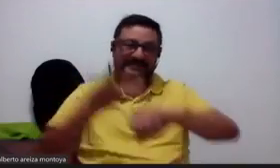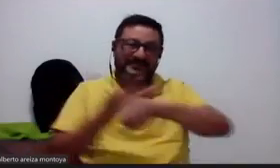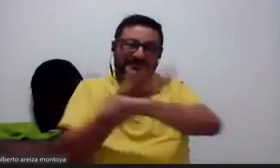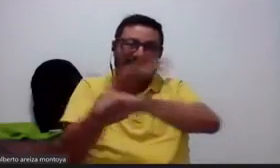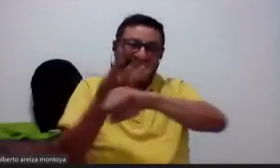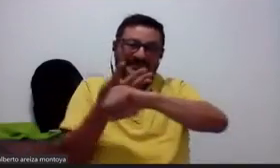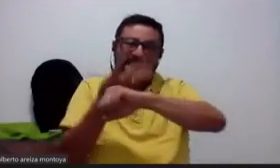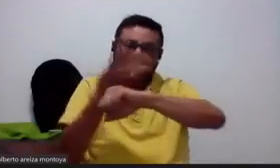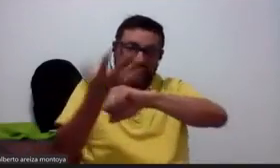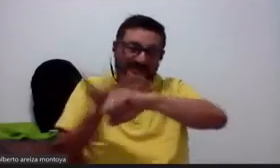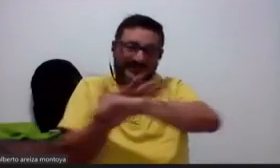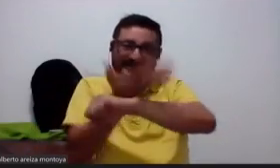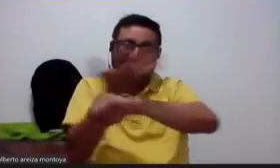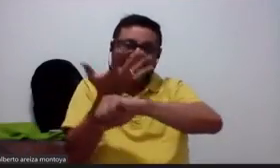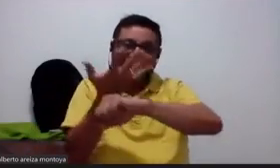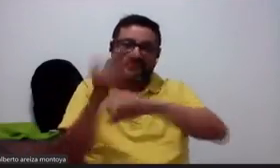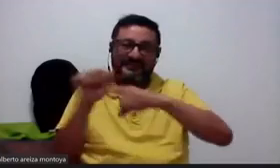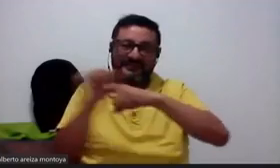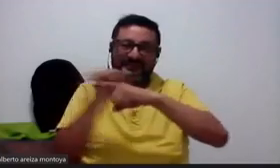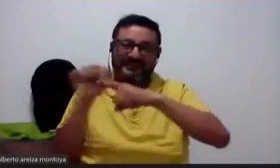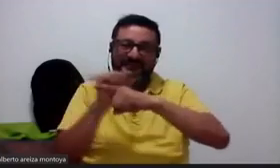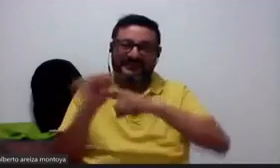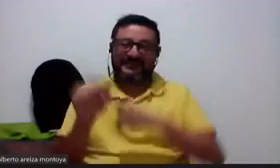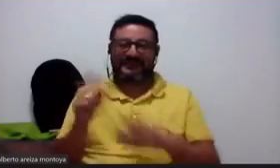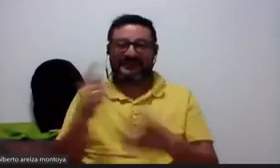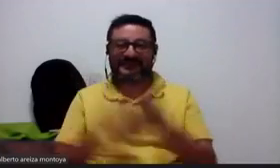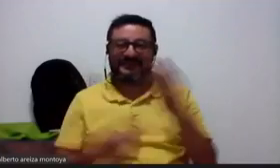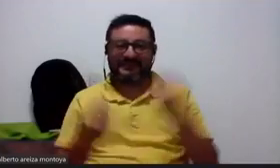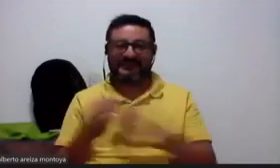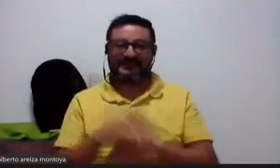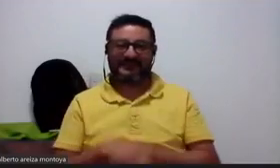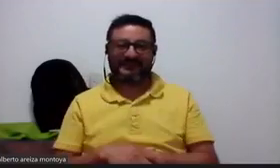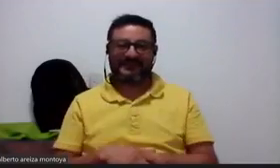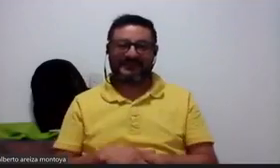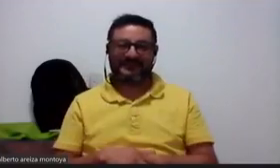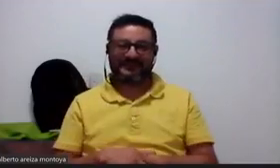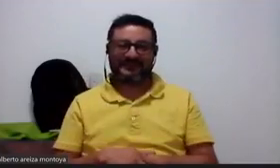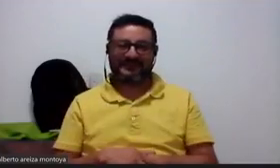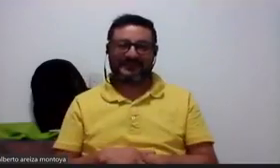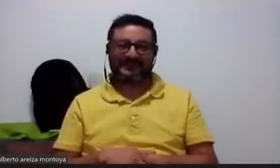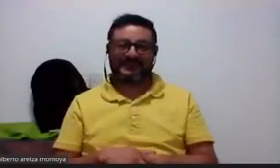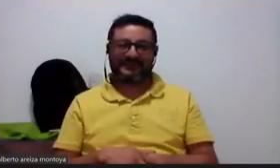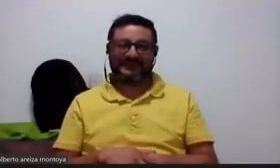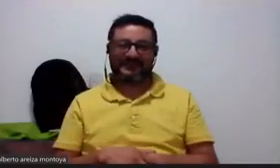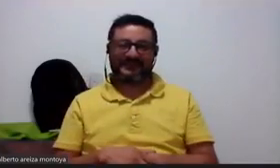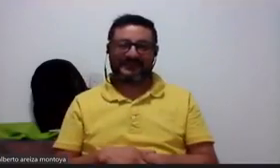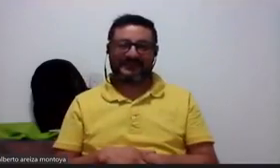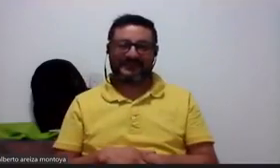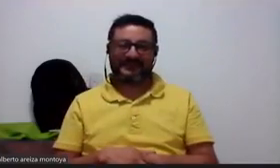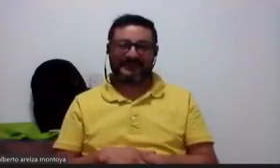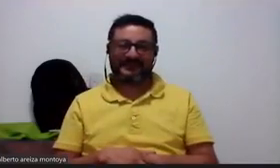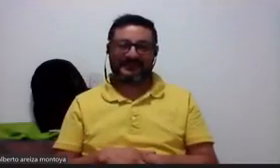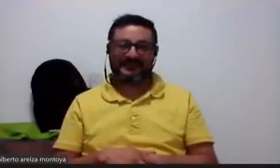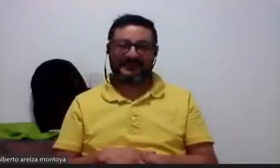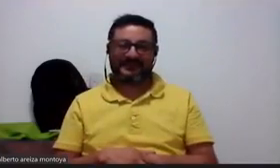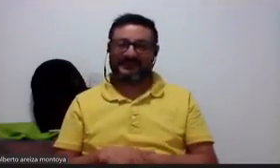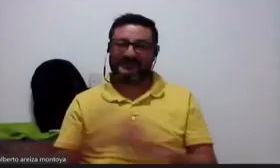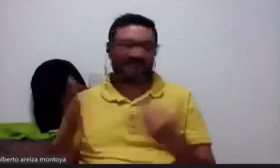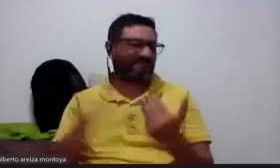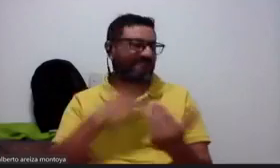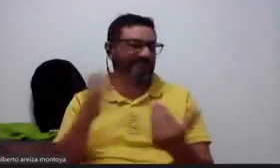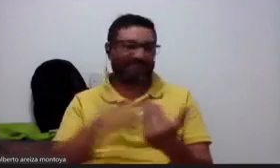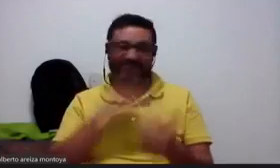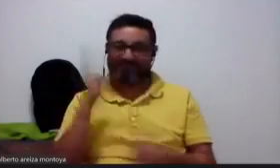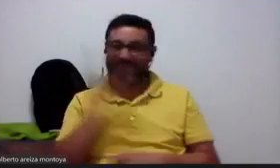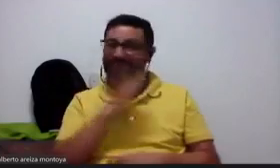entrenamiento. ¿Estás estudiando? ¿Ya terminaste algo? ¿Cómo vas con eso? Ve, yo no te voy a decir que es fácil,